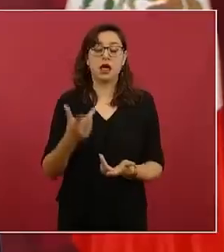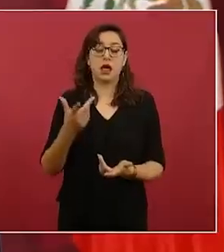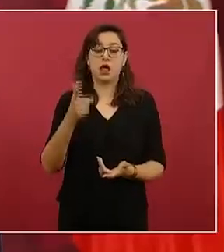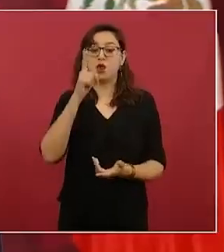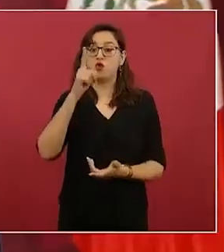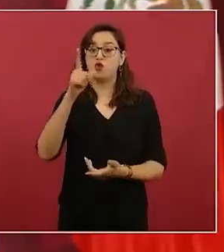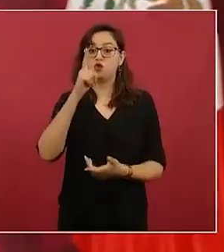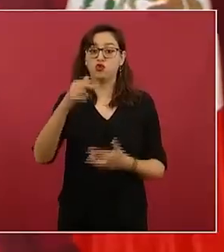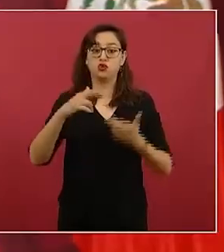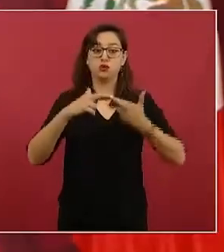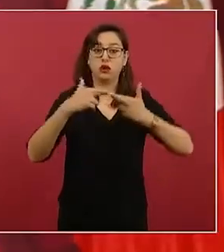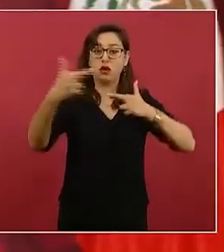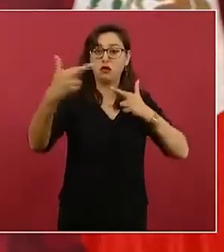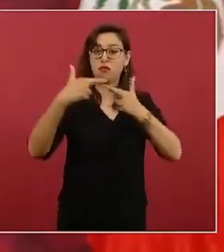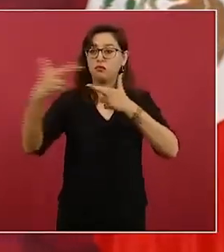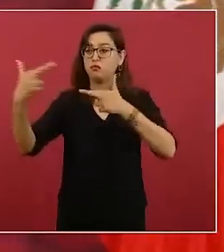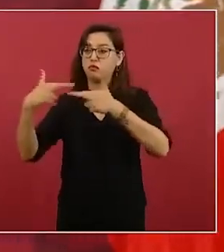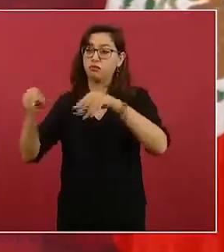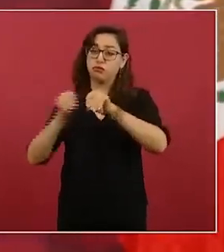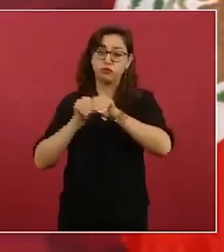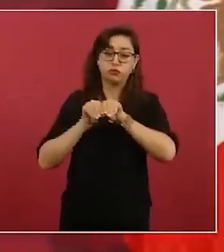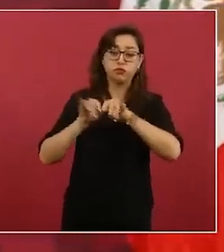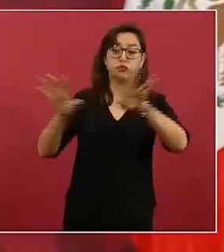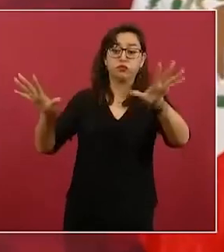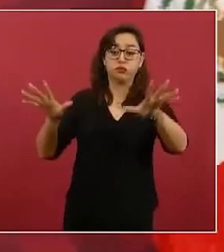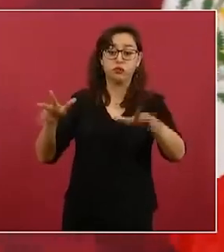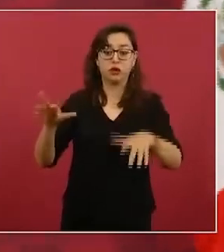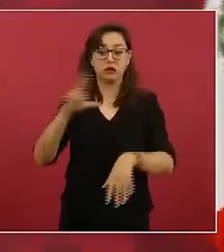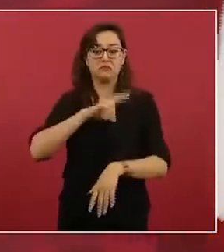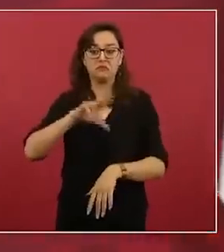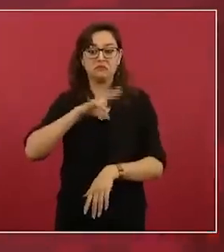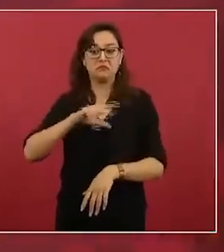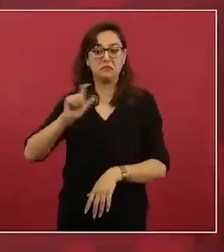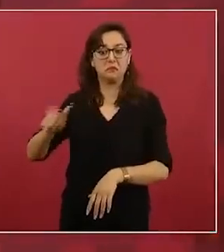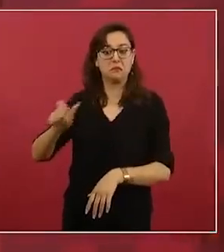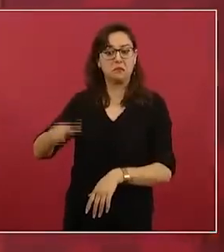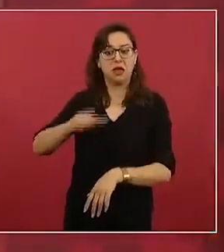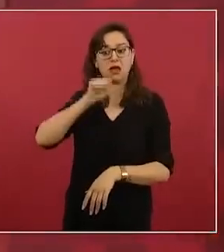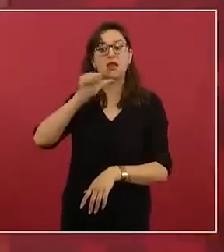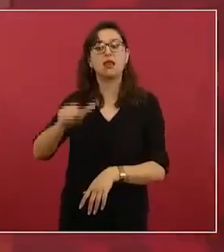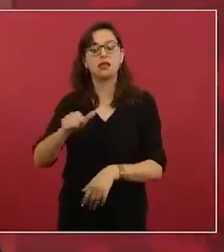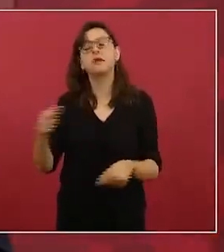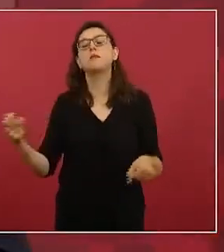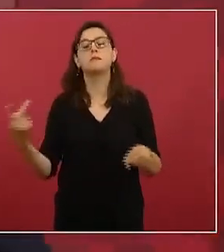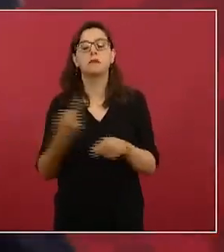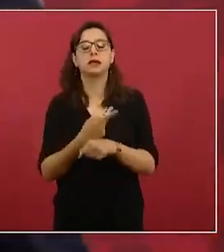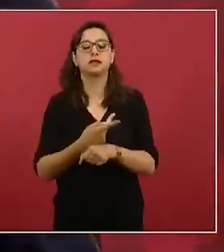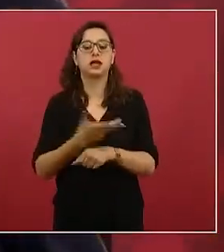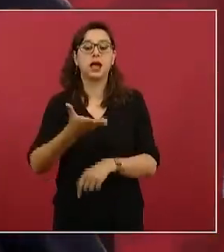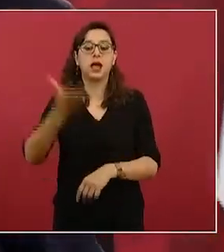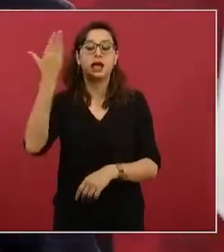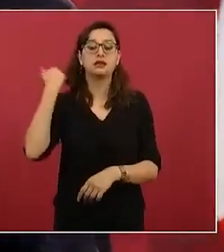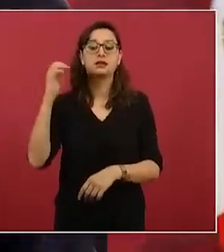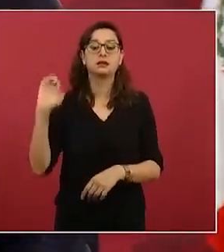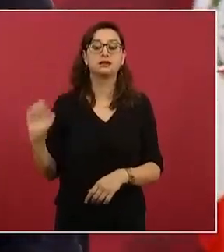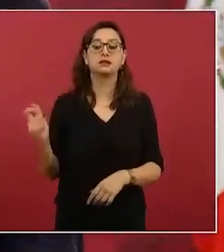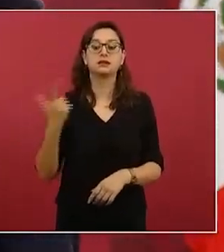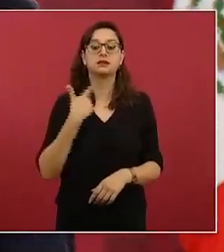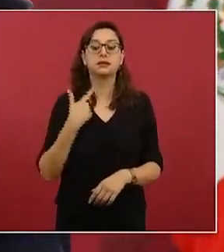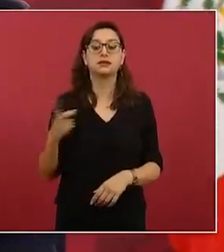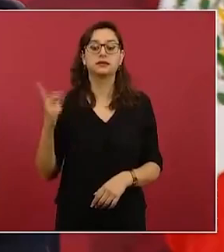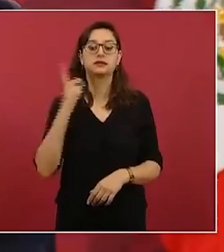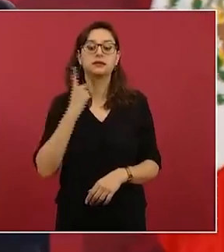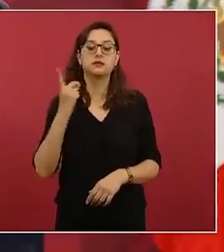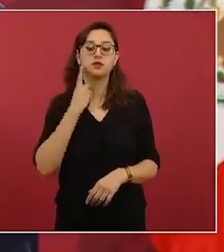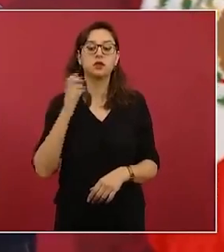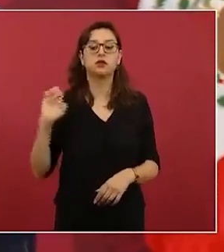porque una de las chicanadas de los legisladores anteriores y